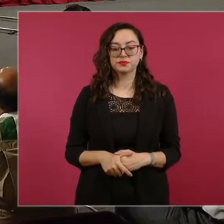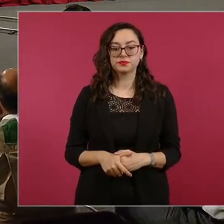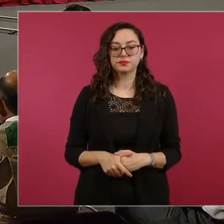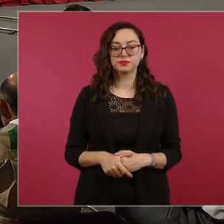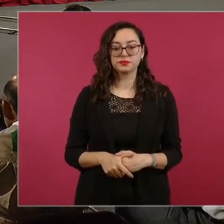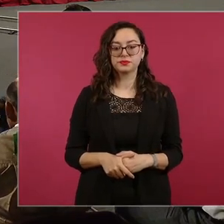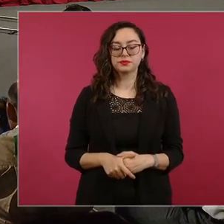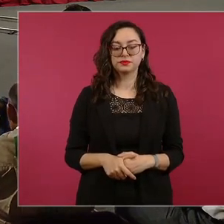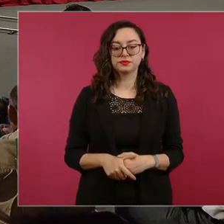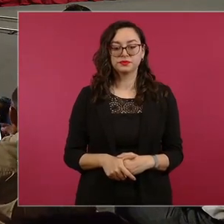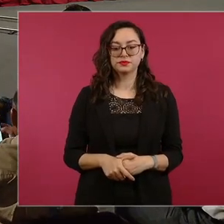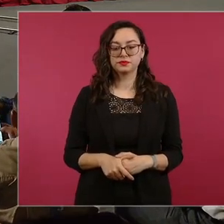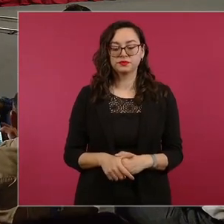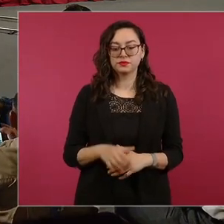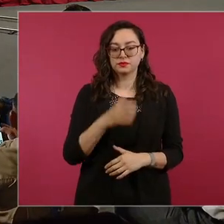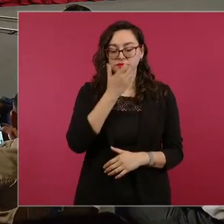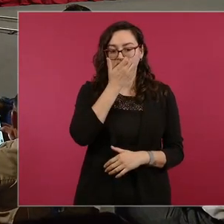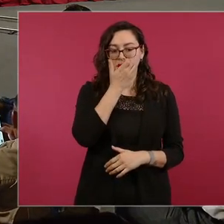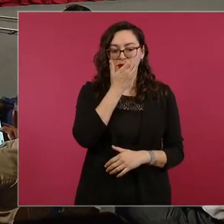Gracias.